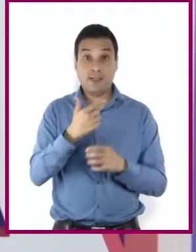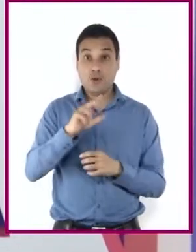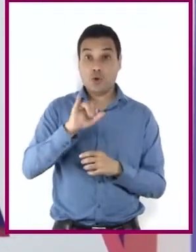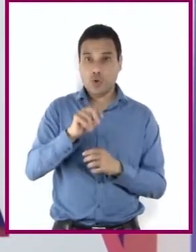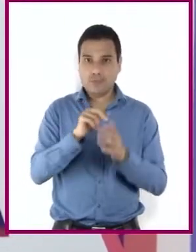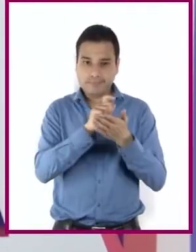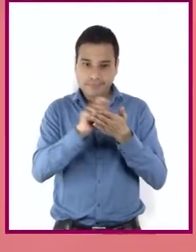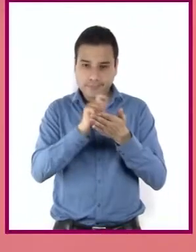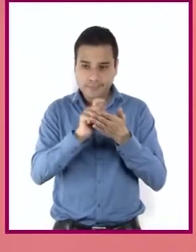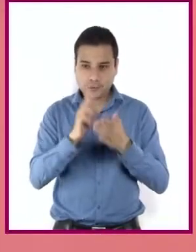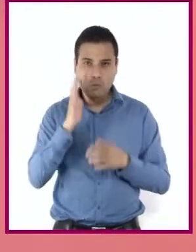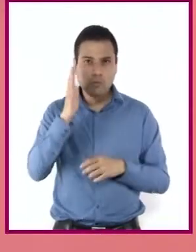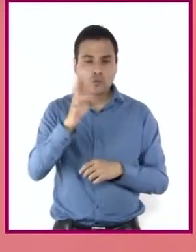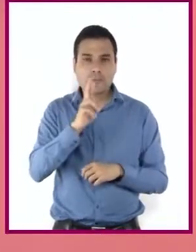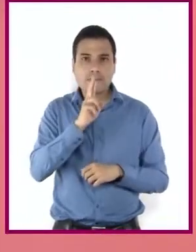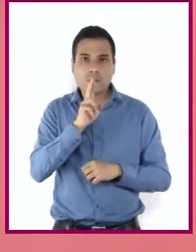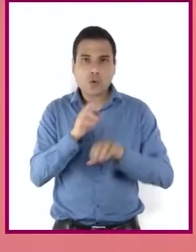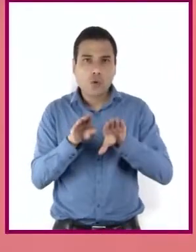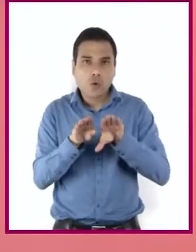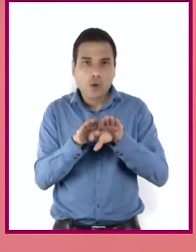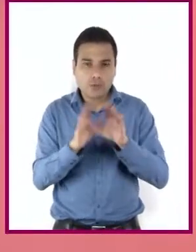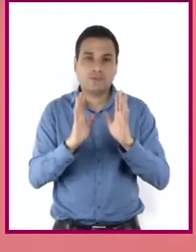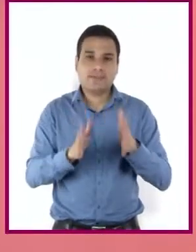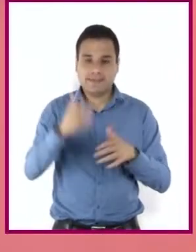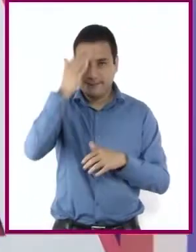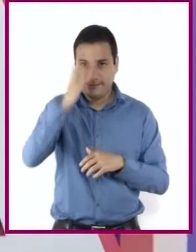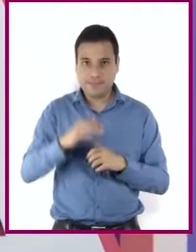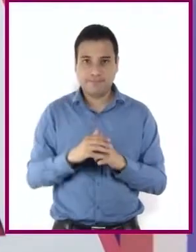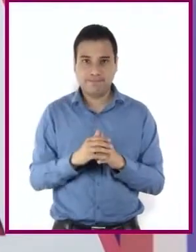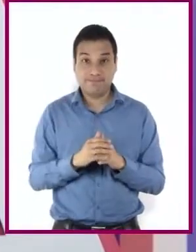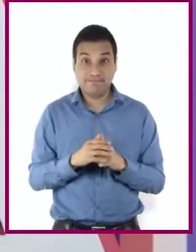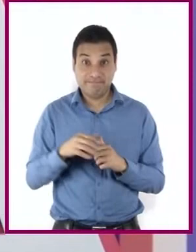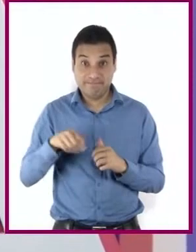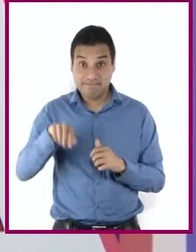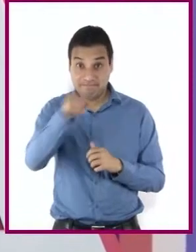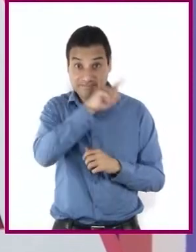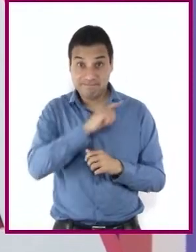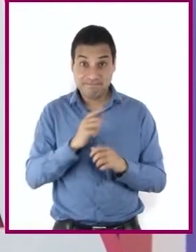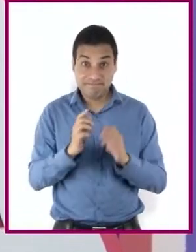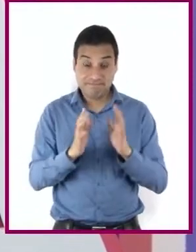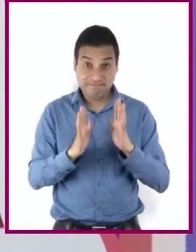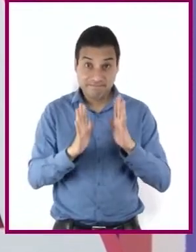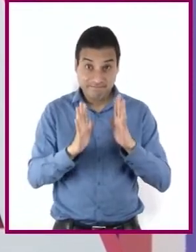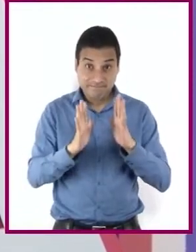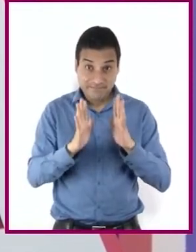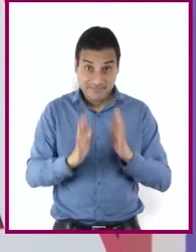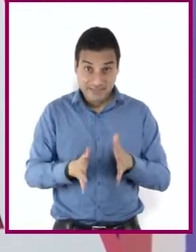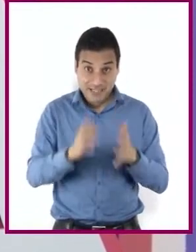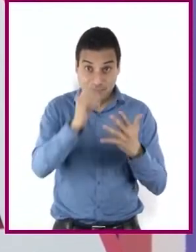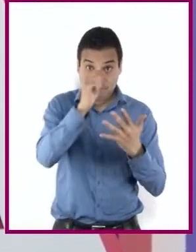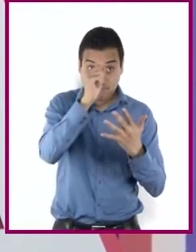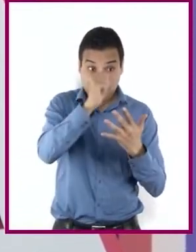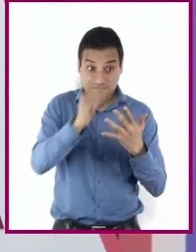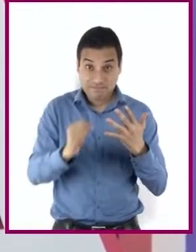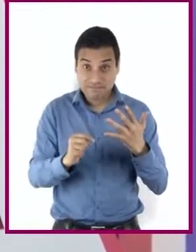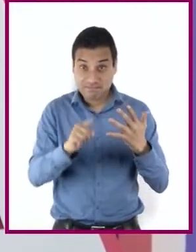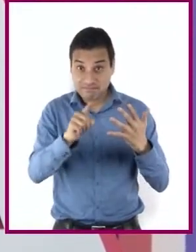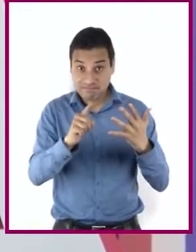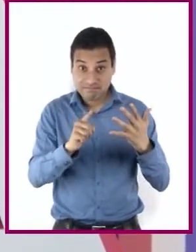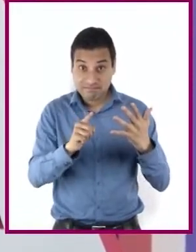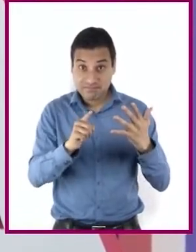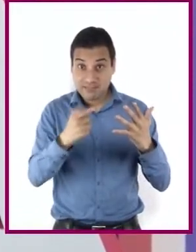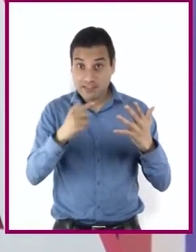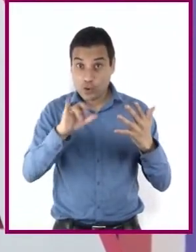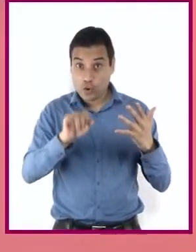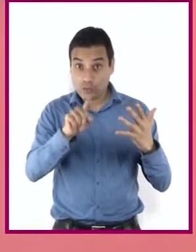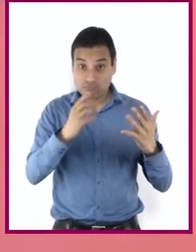futuras oportunidades. Alumnas y alumnos, ¿lograron identificar estos aspectos en su guión?